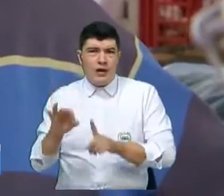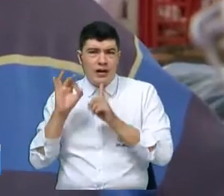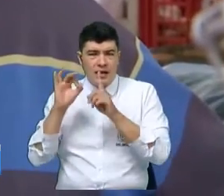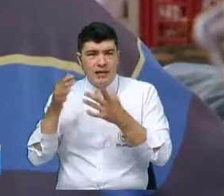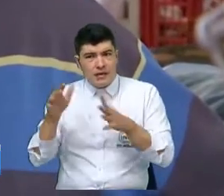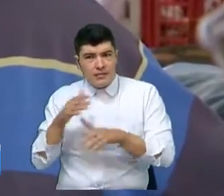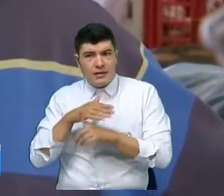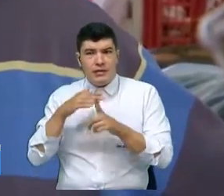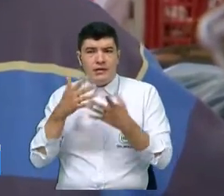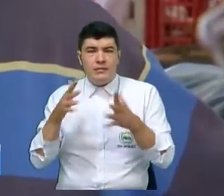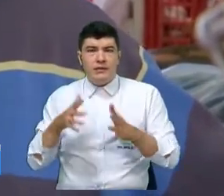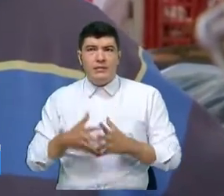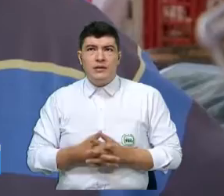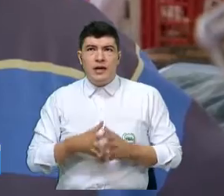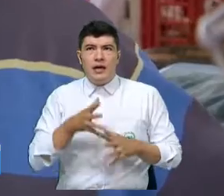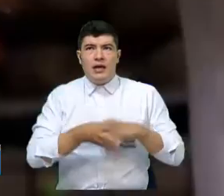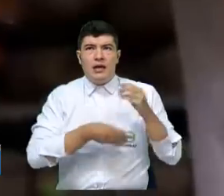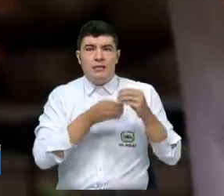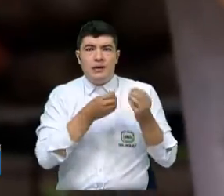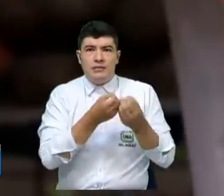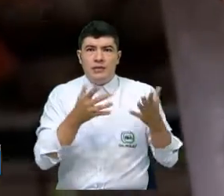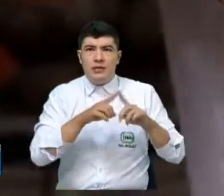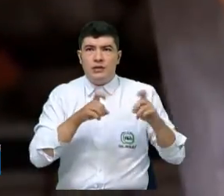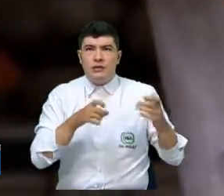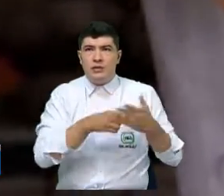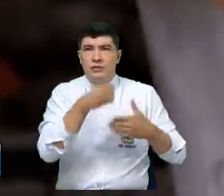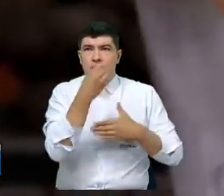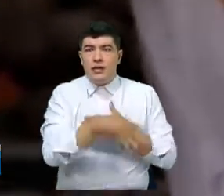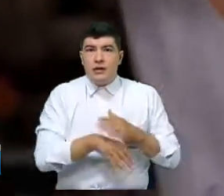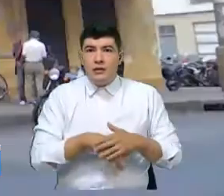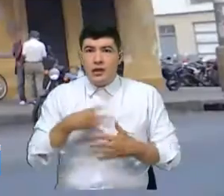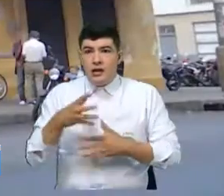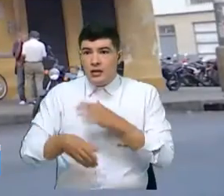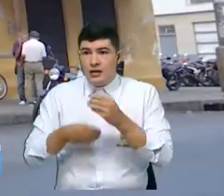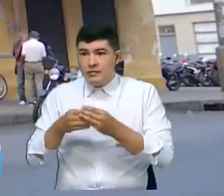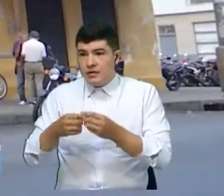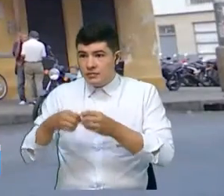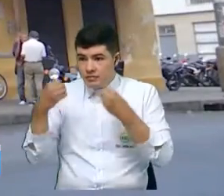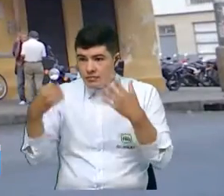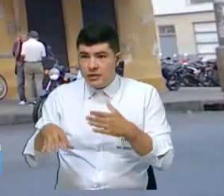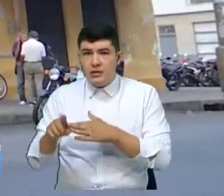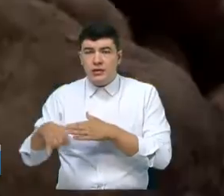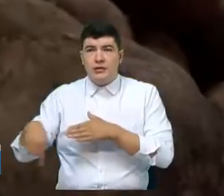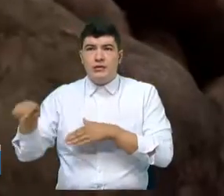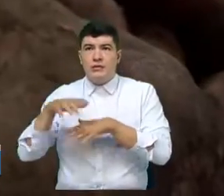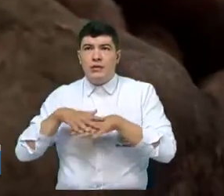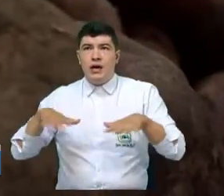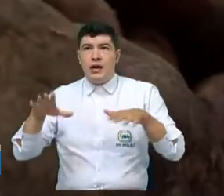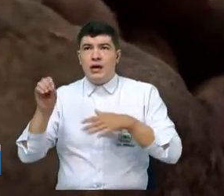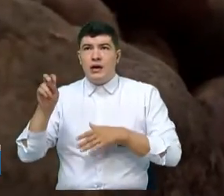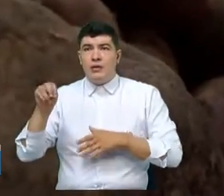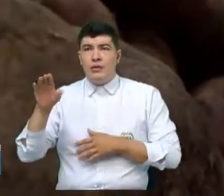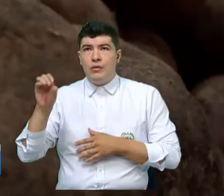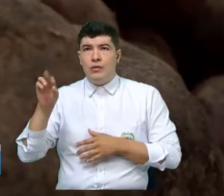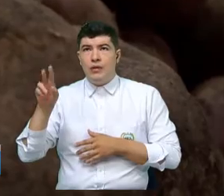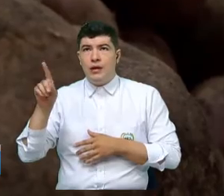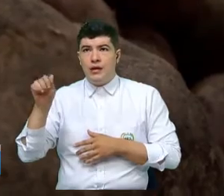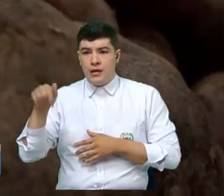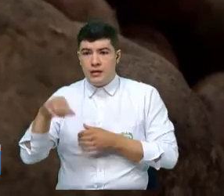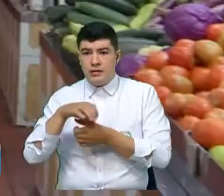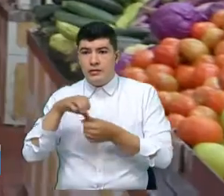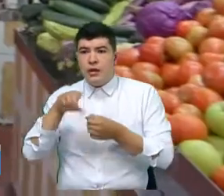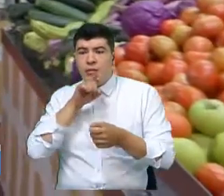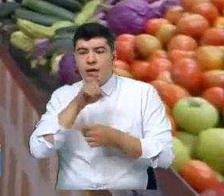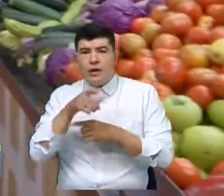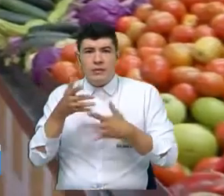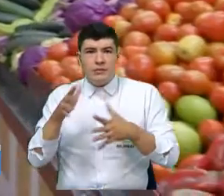Sí. Y llegan más costosos. El alza de precios en plazas de mercado como la Concordia de Bucaramanga podría mantenerse